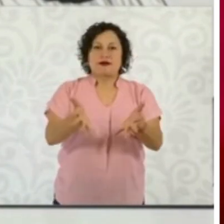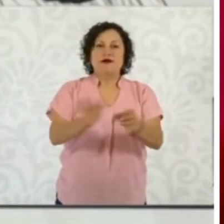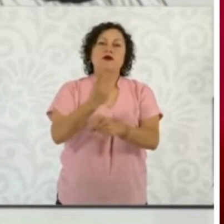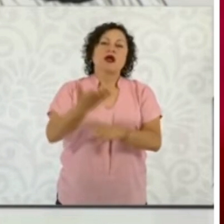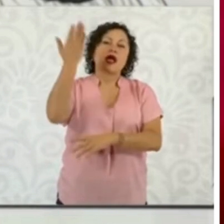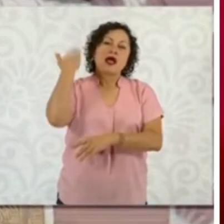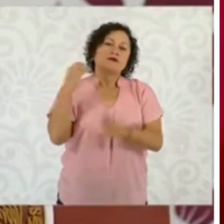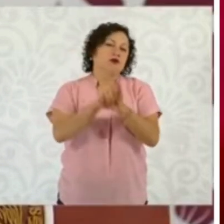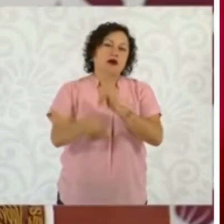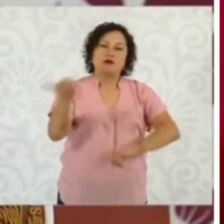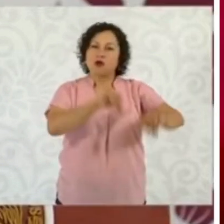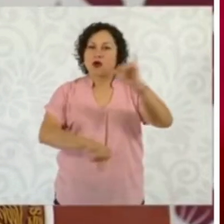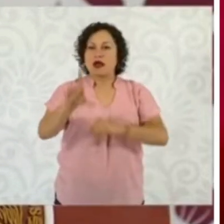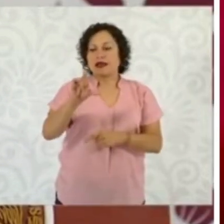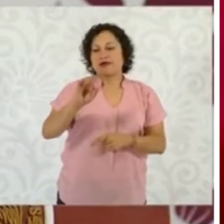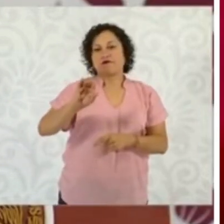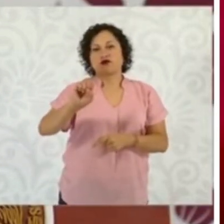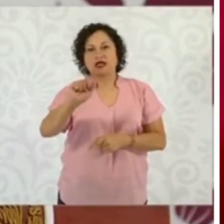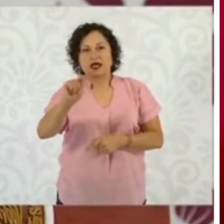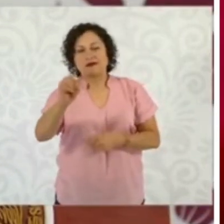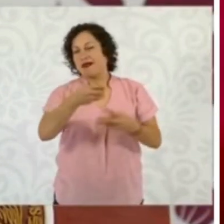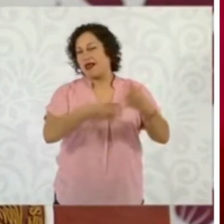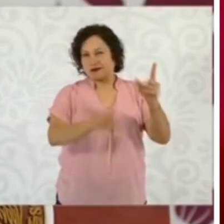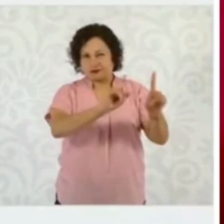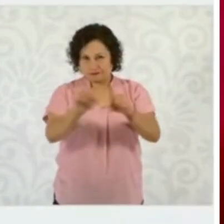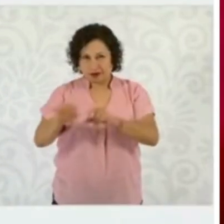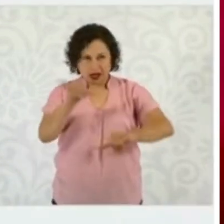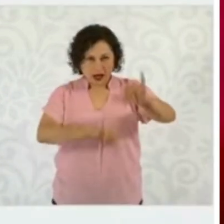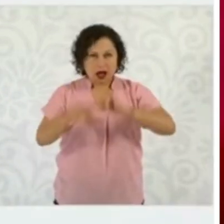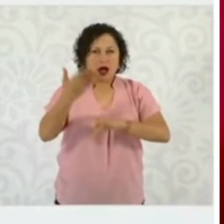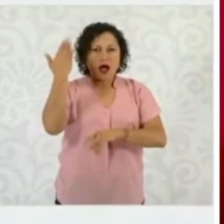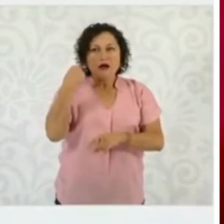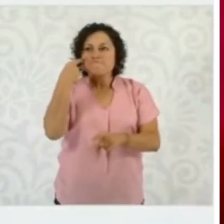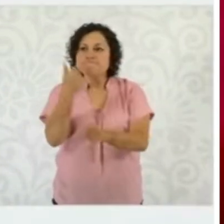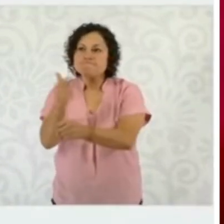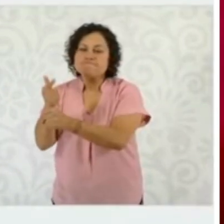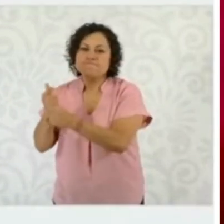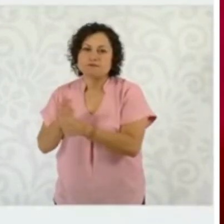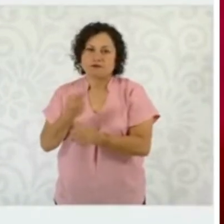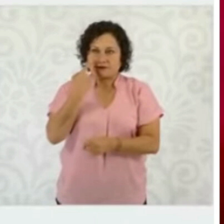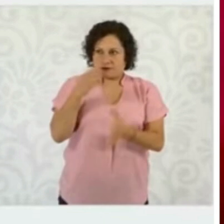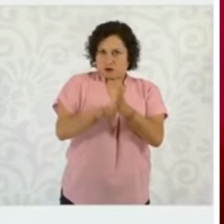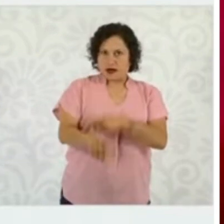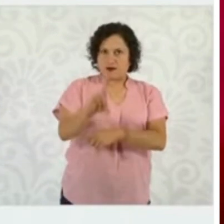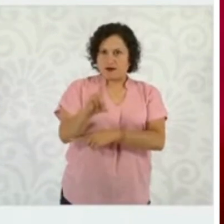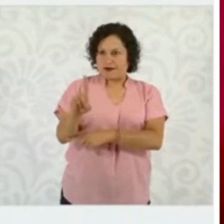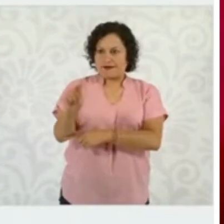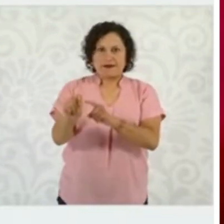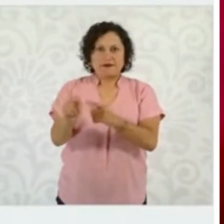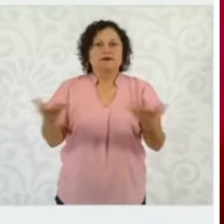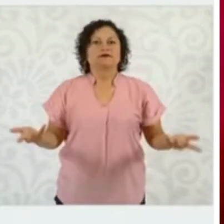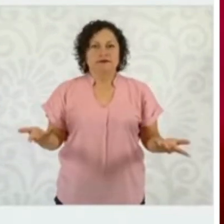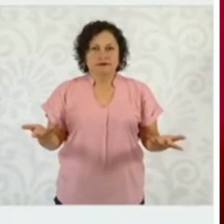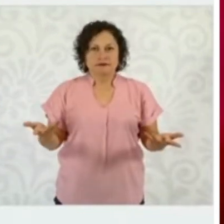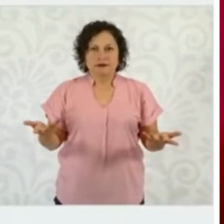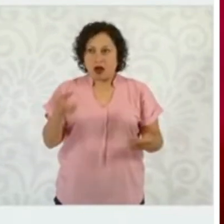del glifosato, pero todavía no, el DDT, por ejemplo, imagínense, todavía no